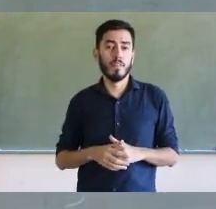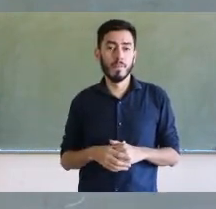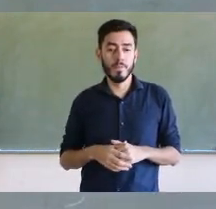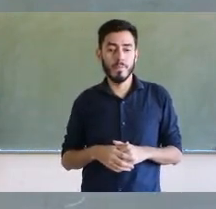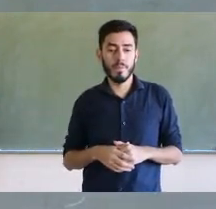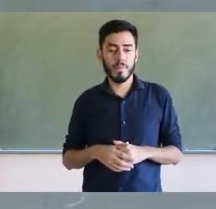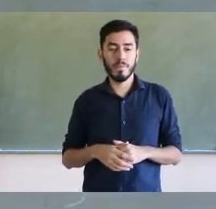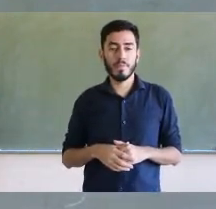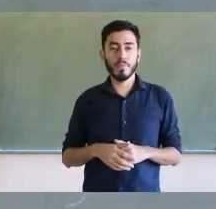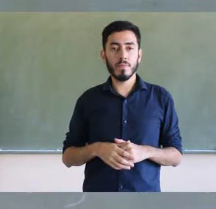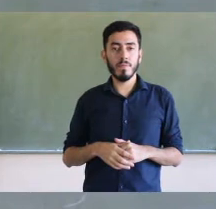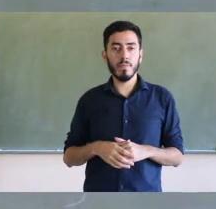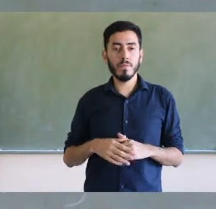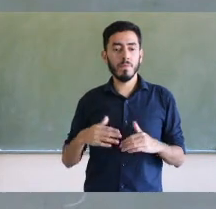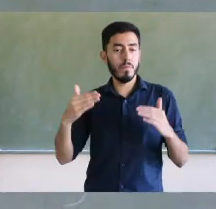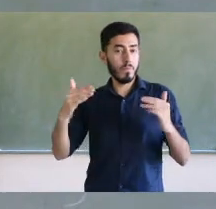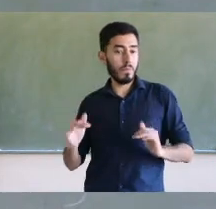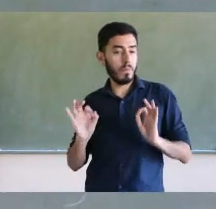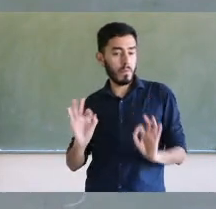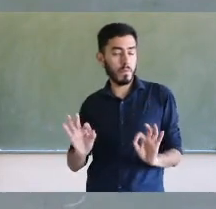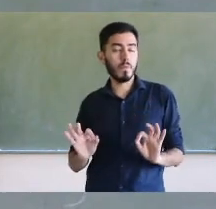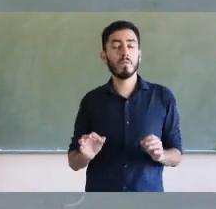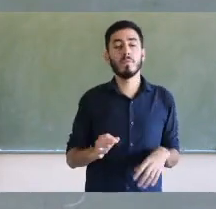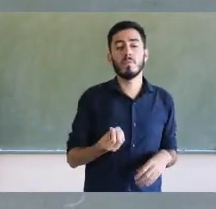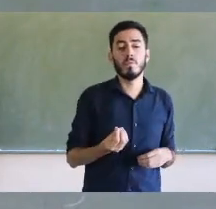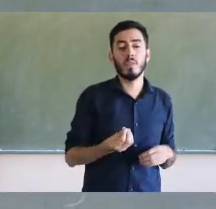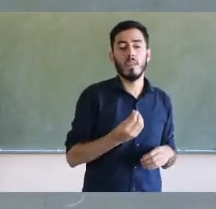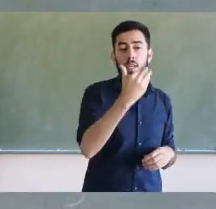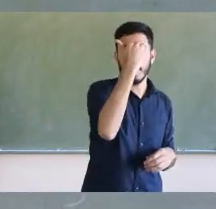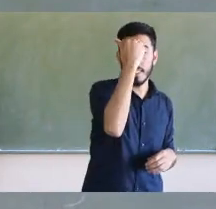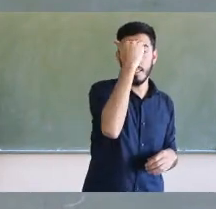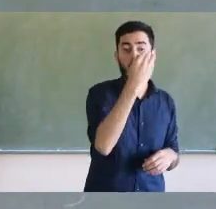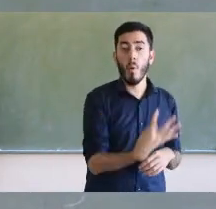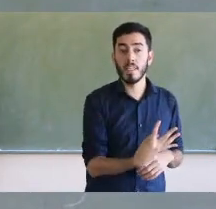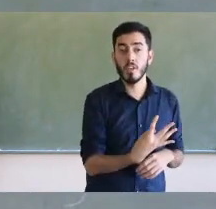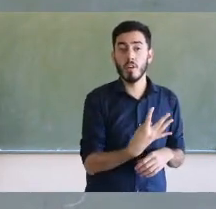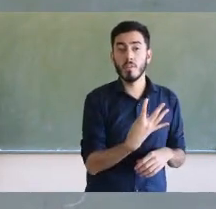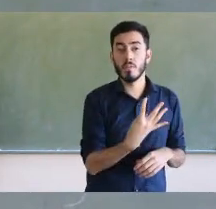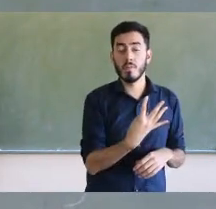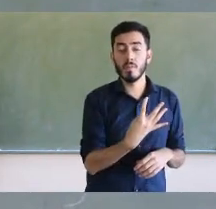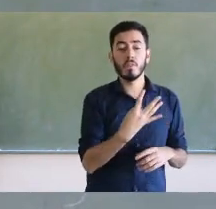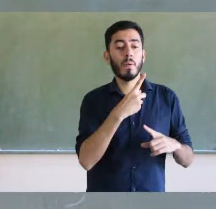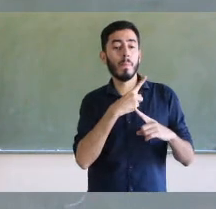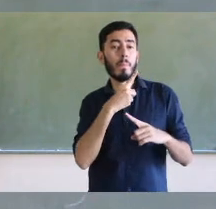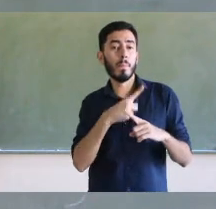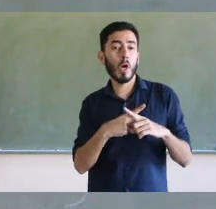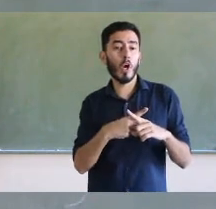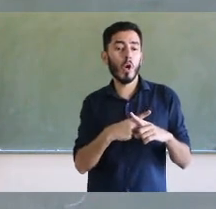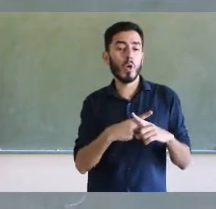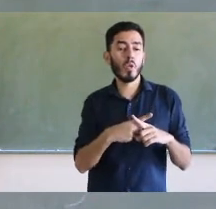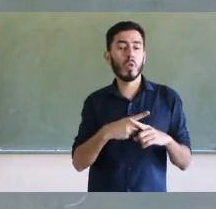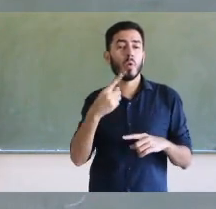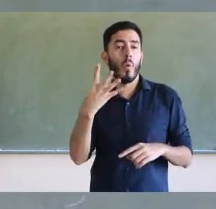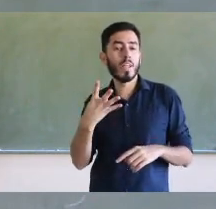Una vez que hice esto, voy a empezar a resolver por partes. Tengo 15 cuartos por 4